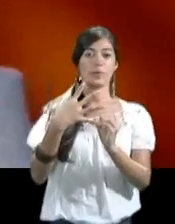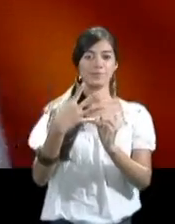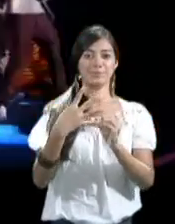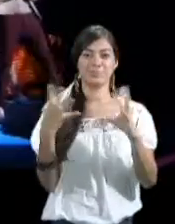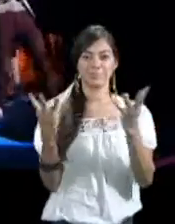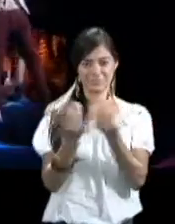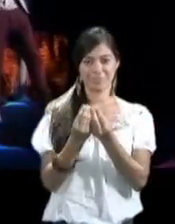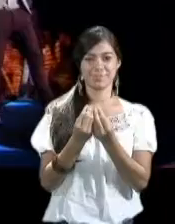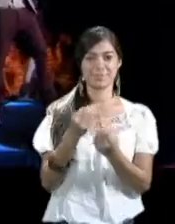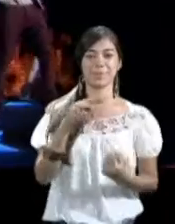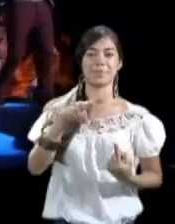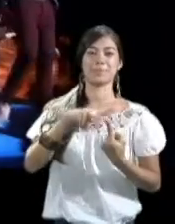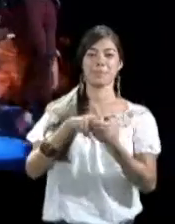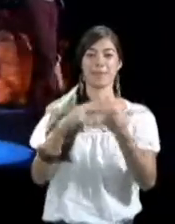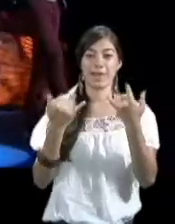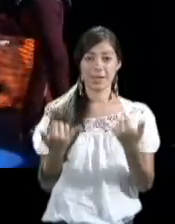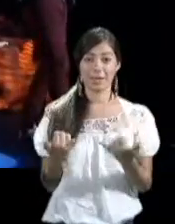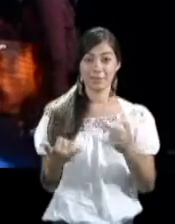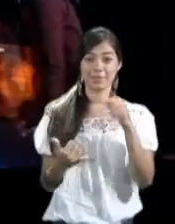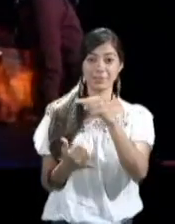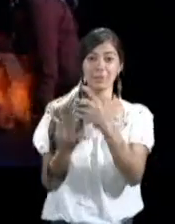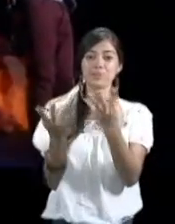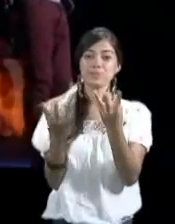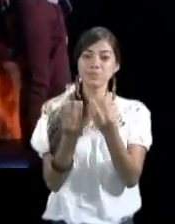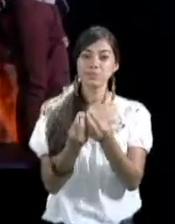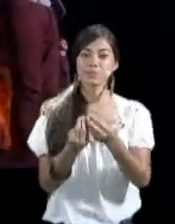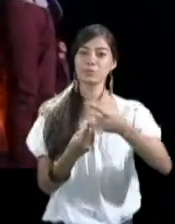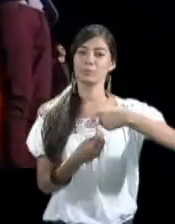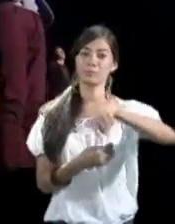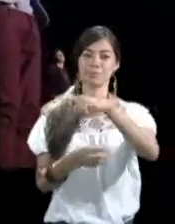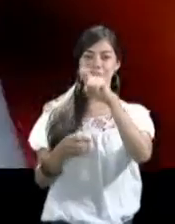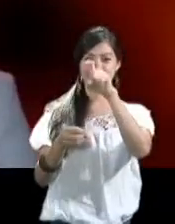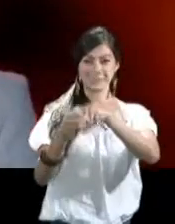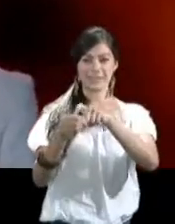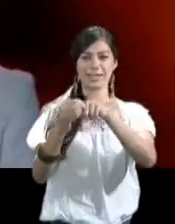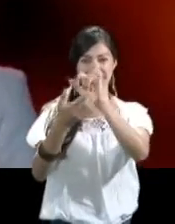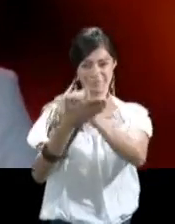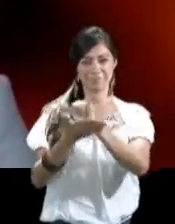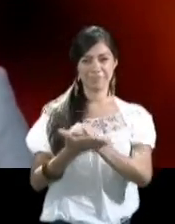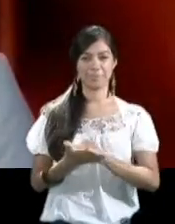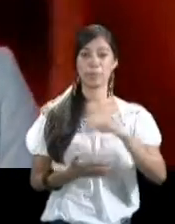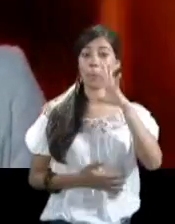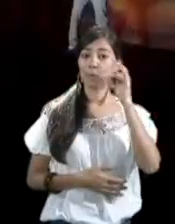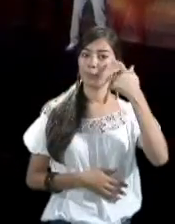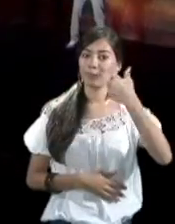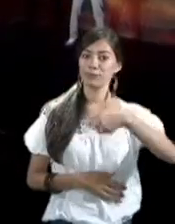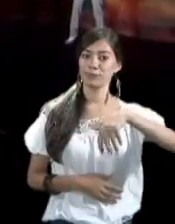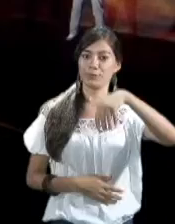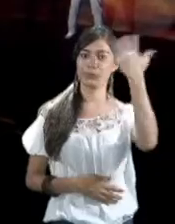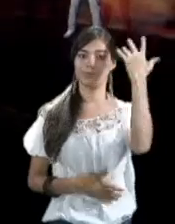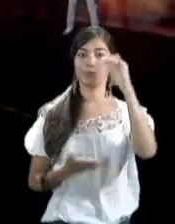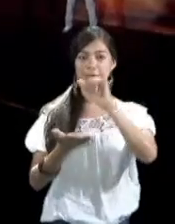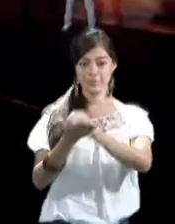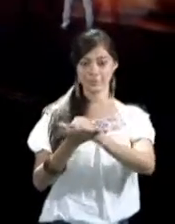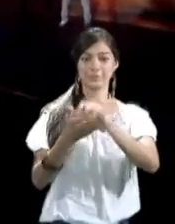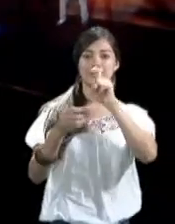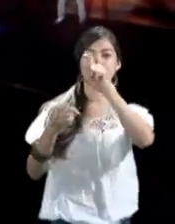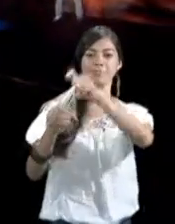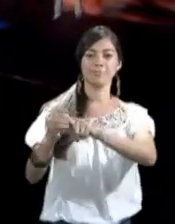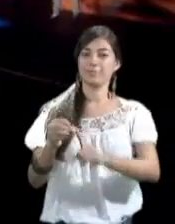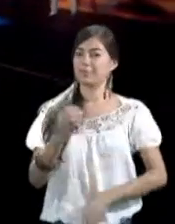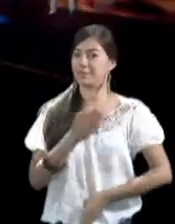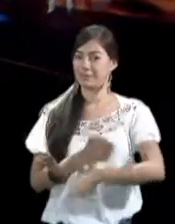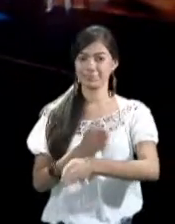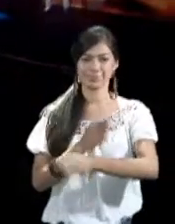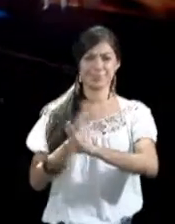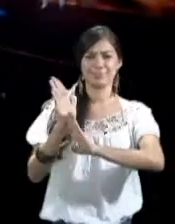One Direction. A pesar de obtener el tercer lugar de la competencia, el grupo firmó un contrato con Syco Music, siendo apadrinados por Simon Cowell, creador del programa. De